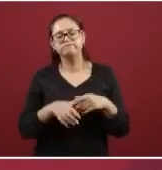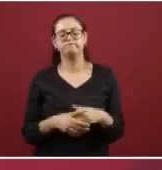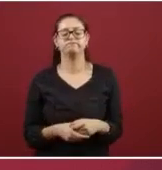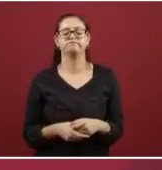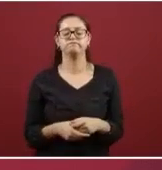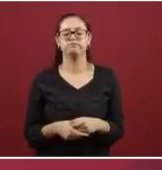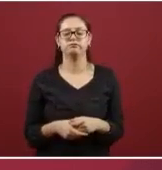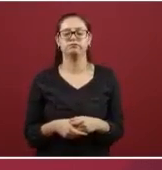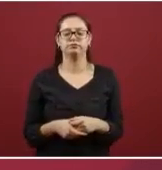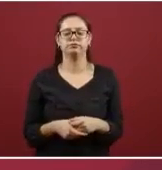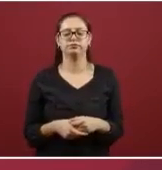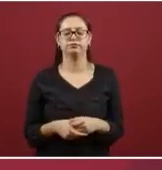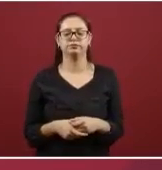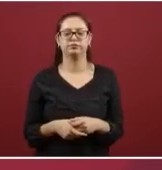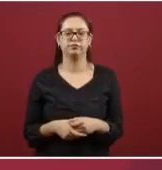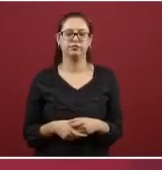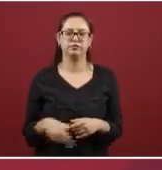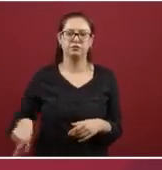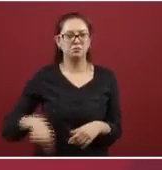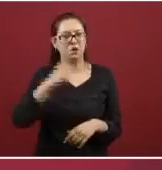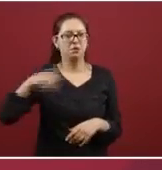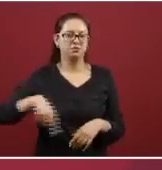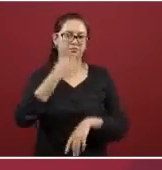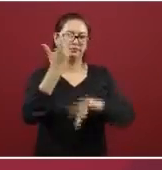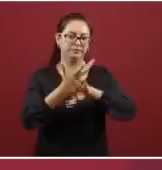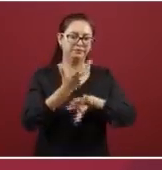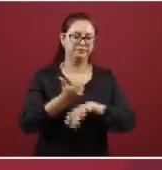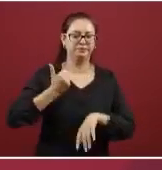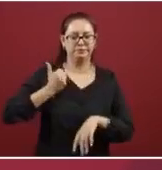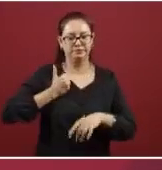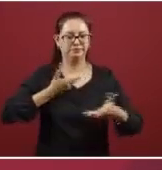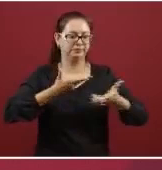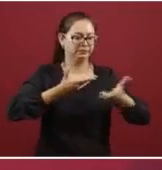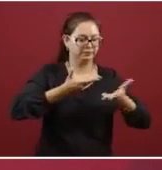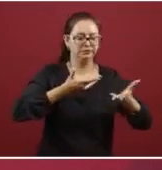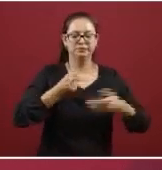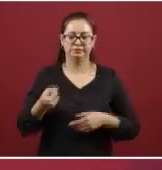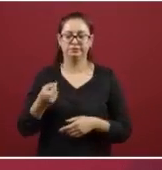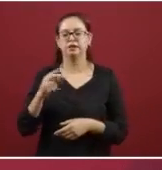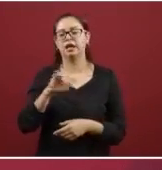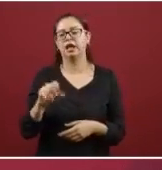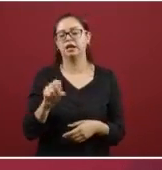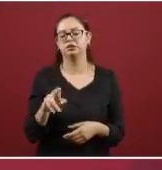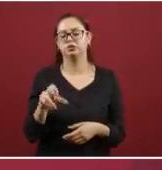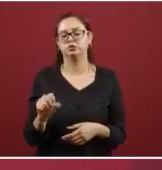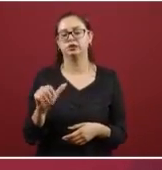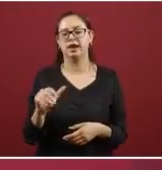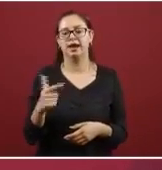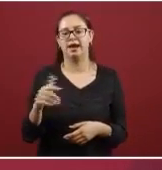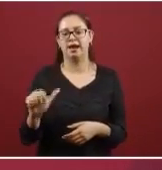cabo en Estados Unidos y en Canadá, Jesús Seade. Y él va a explicar